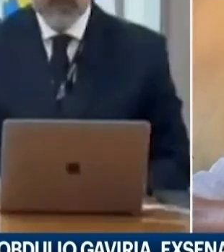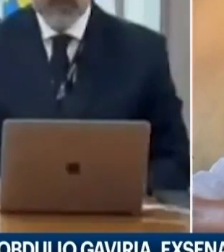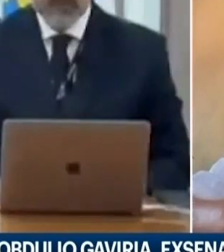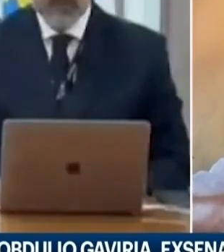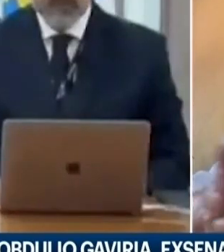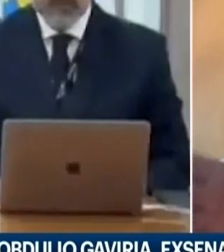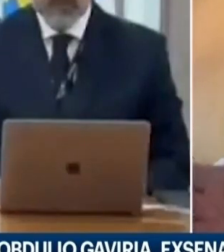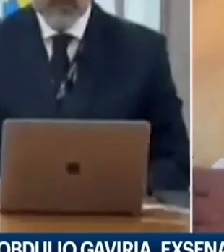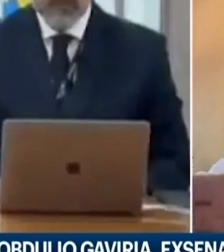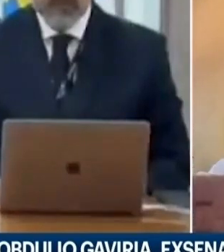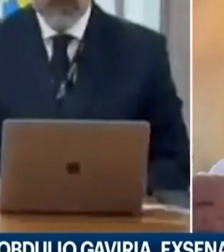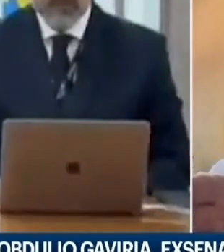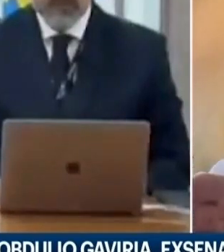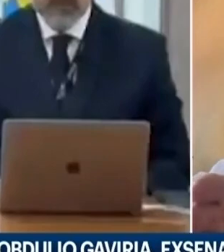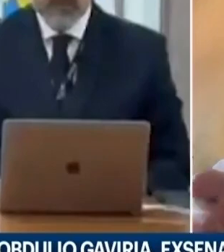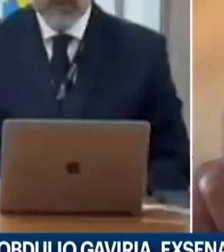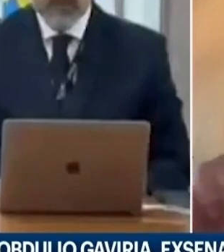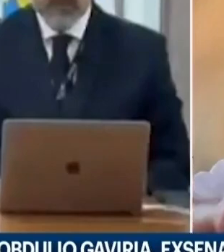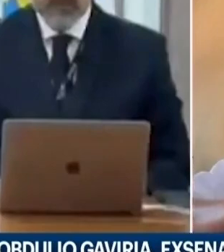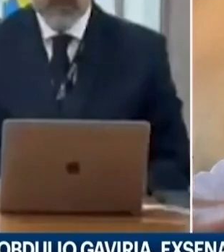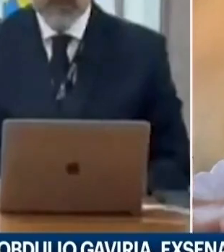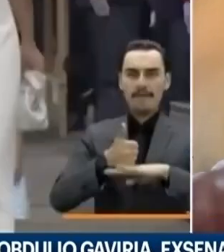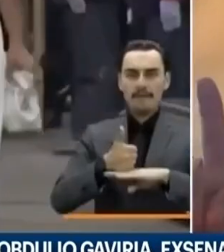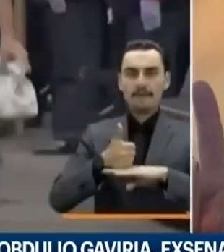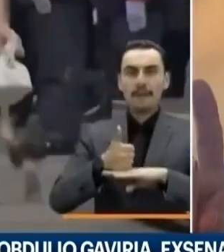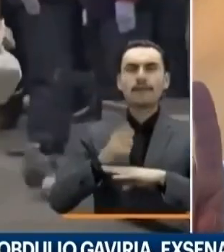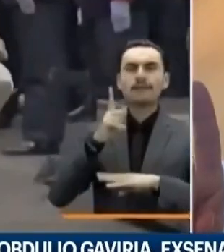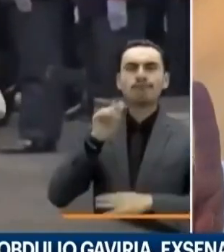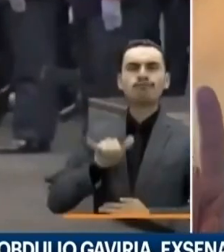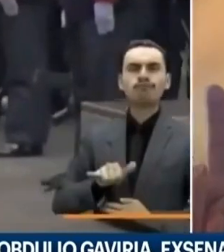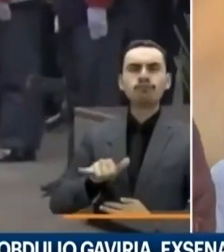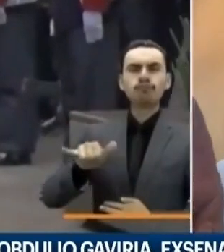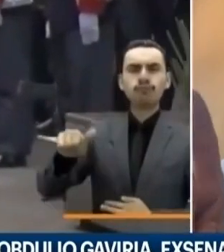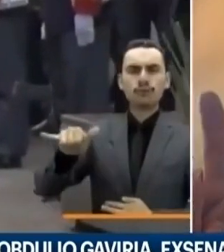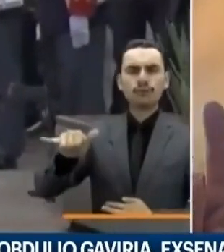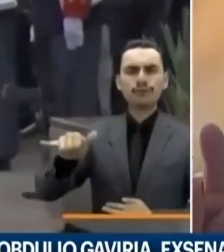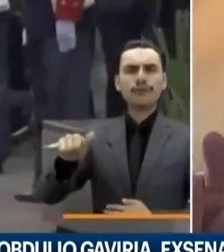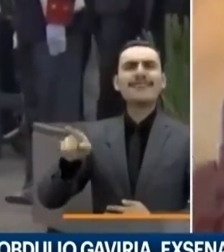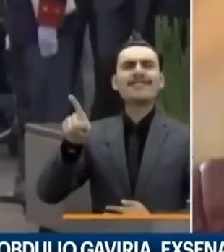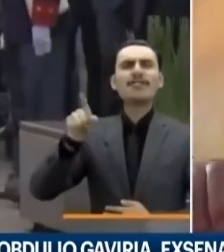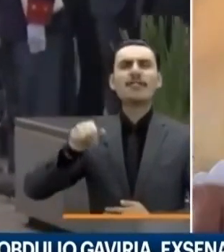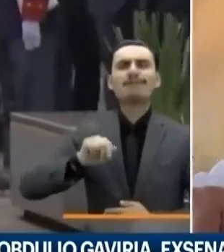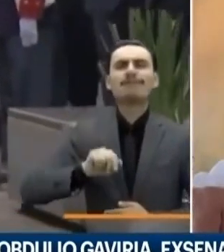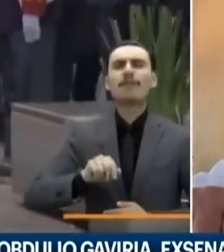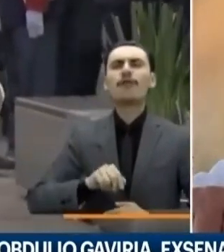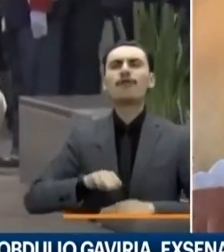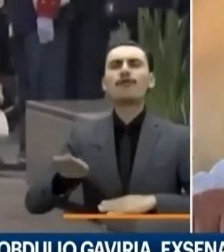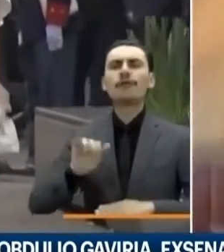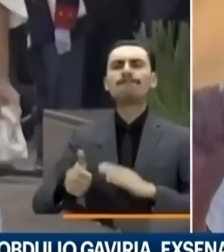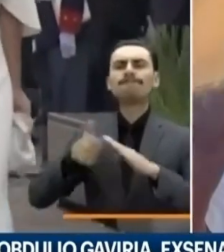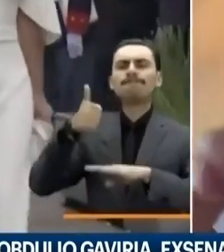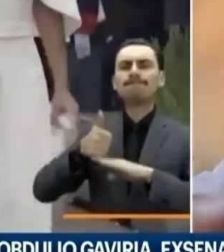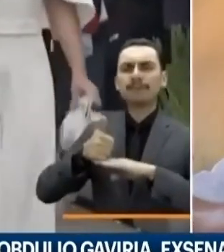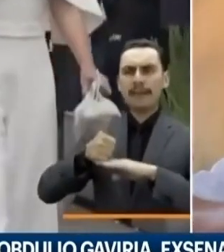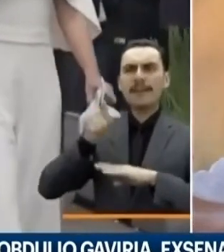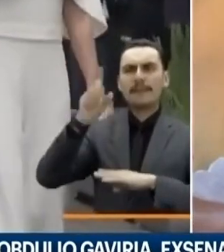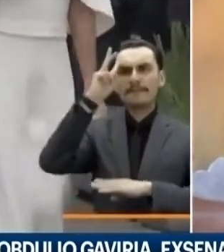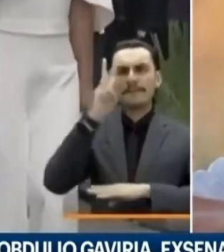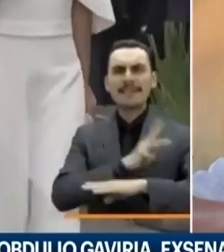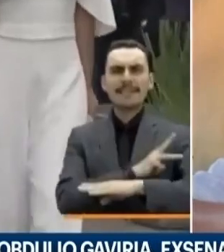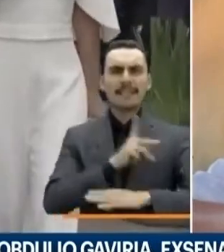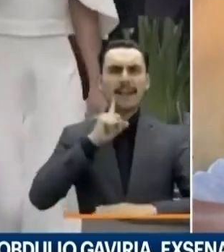de la Corte Suprema. Hay ese antecedente. No hay antecedentes de juzgamiento de presidentes